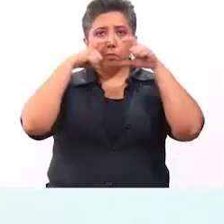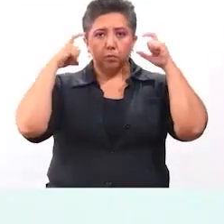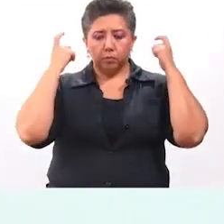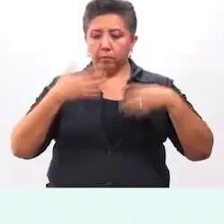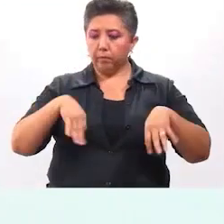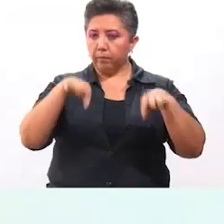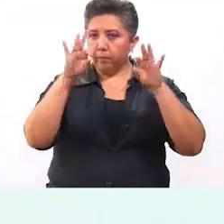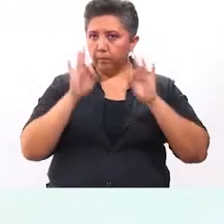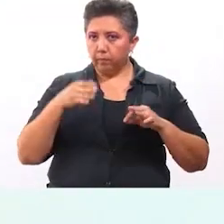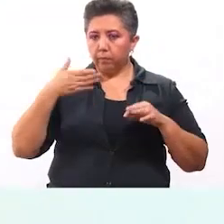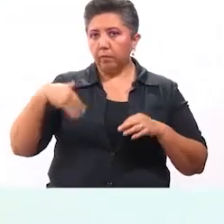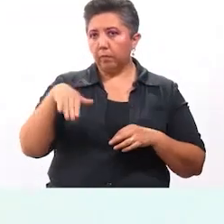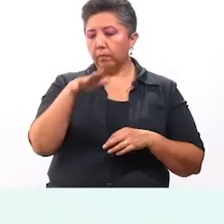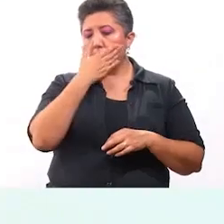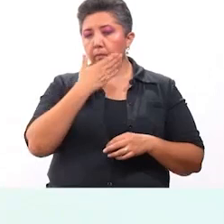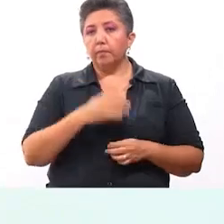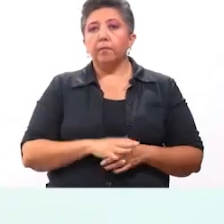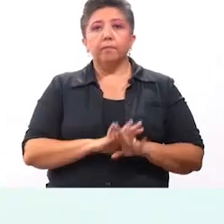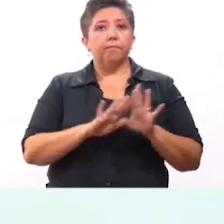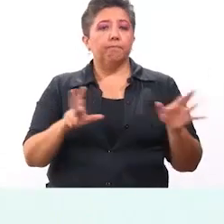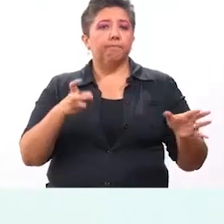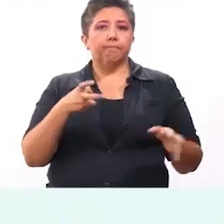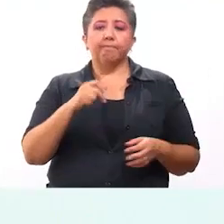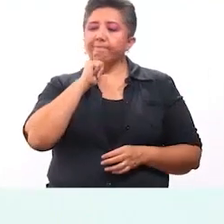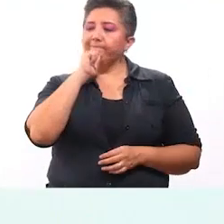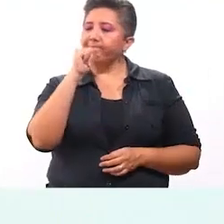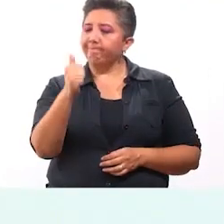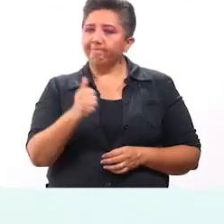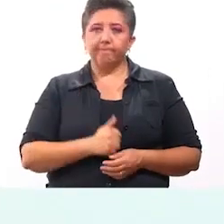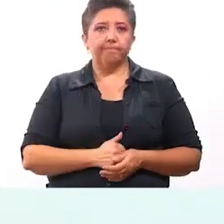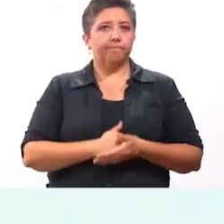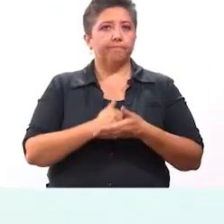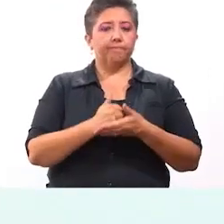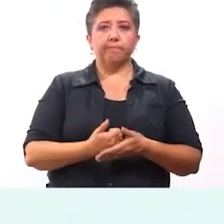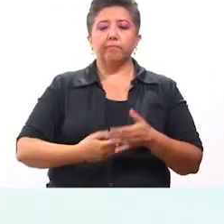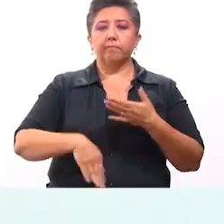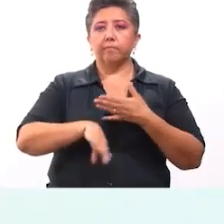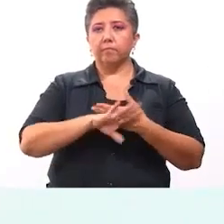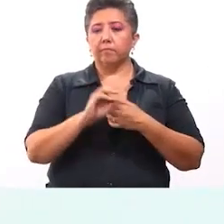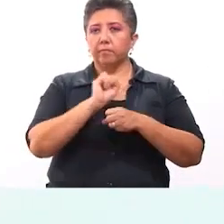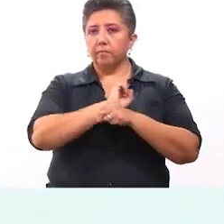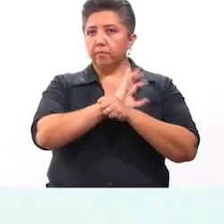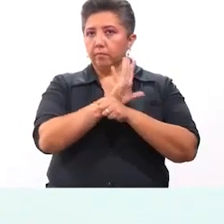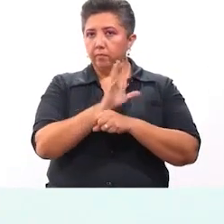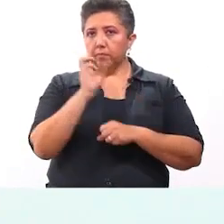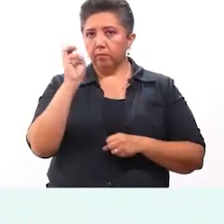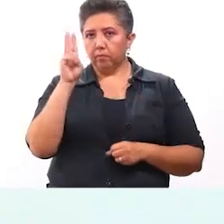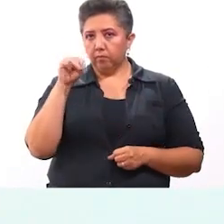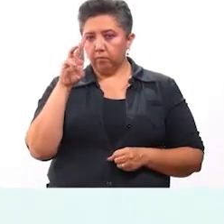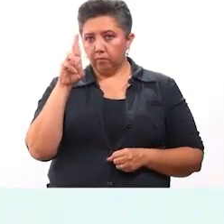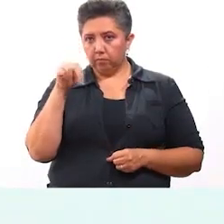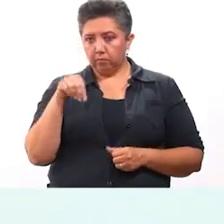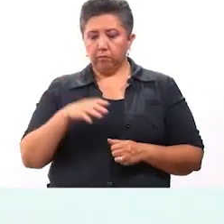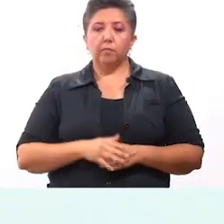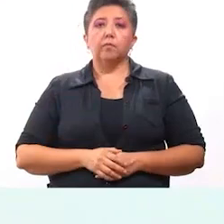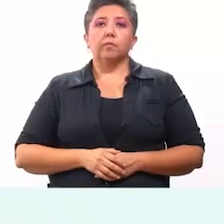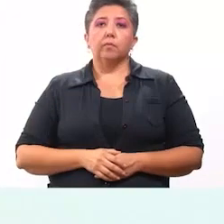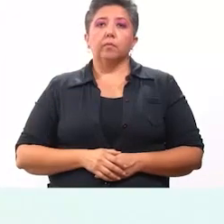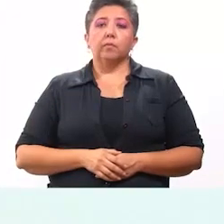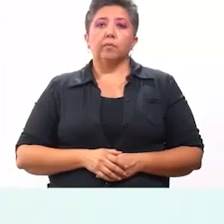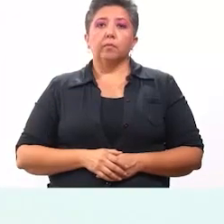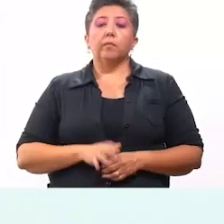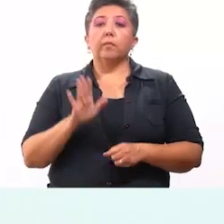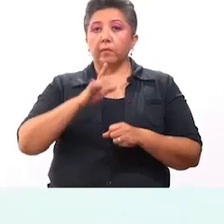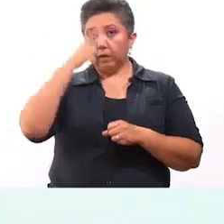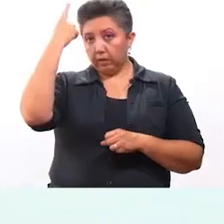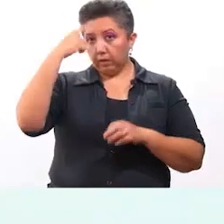cubrebocas de tela o pañoletas, ya que está descrito que no brinda ninguna protección contra el COVID, incluida la variante Omicron.